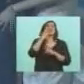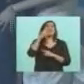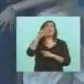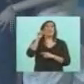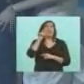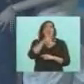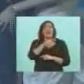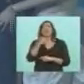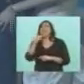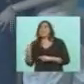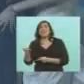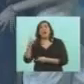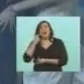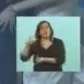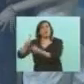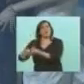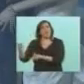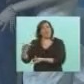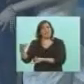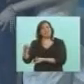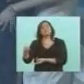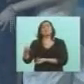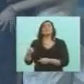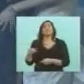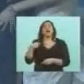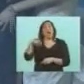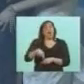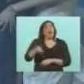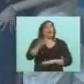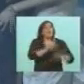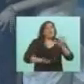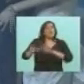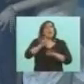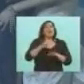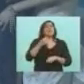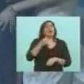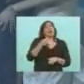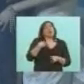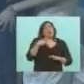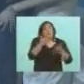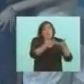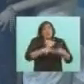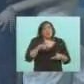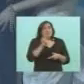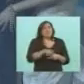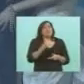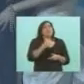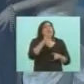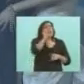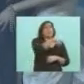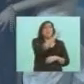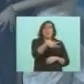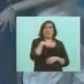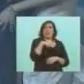que estamos impulsando para desarrolladores inmobiliarios privados, porque esto la ANSES lo va a hacer después